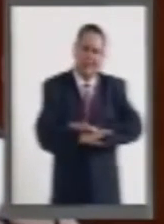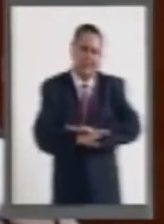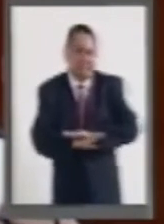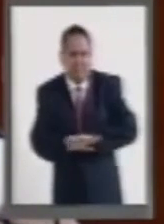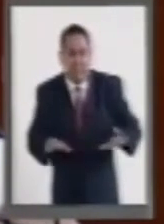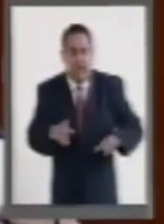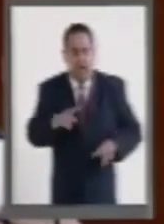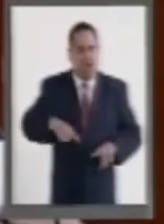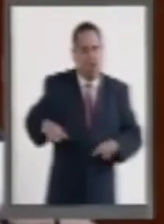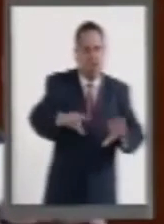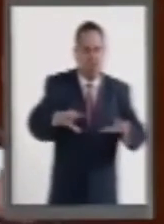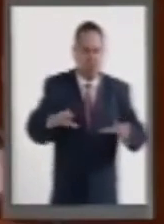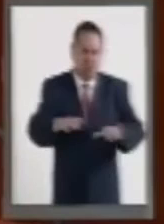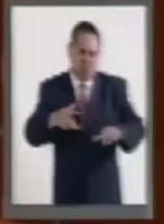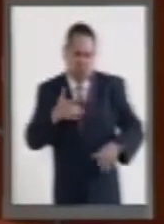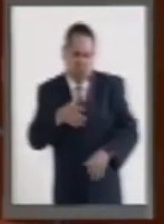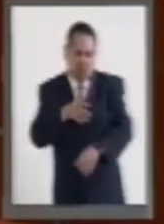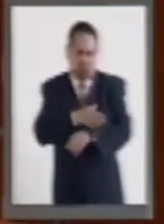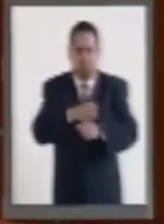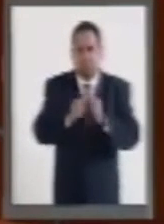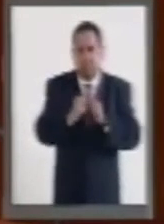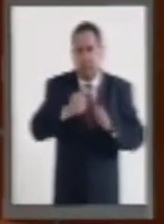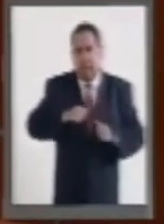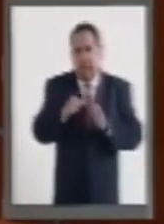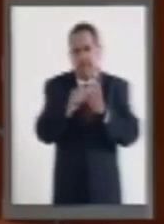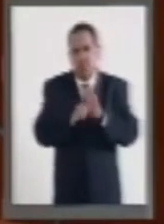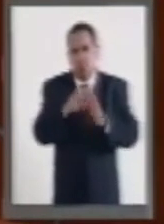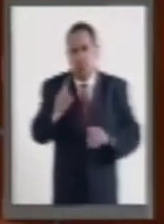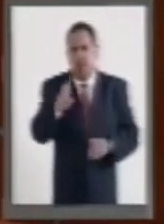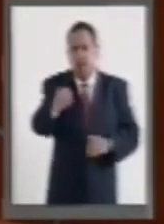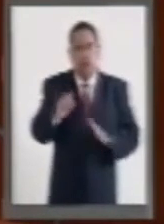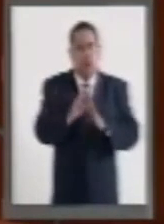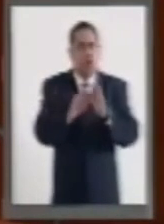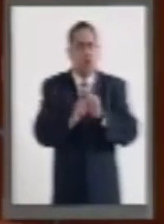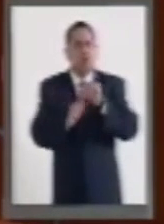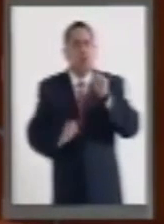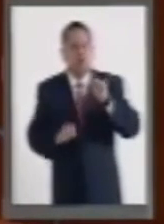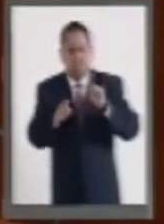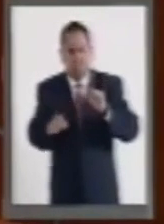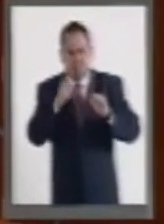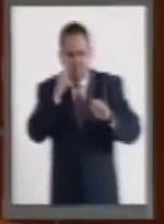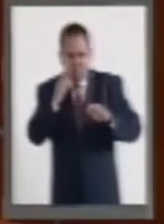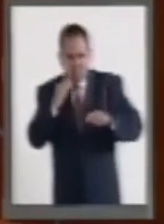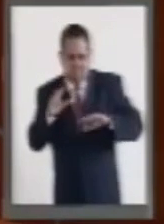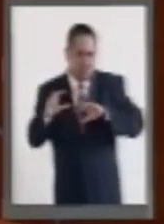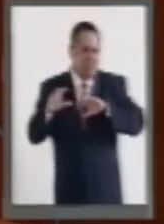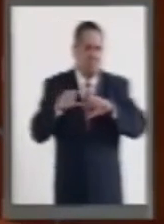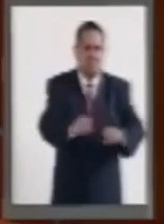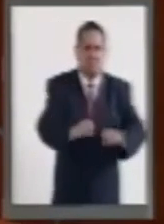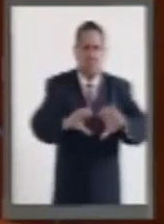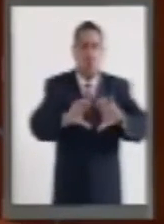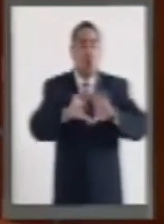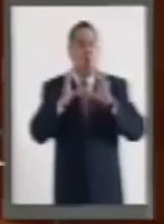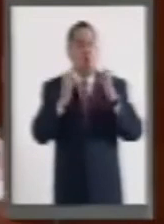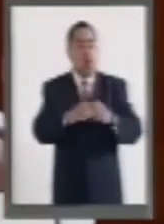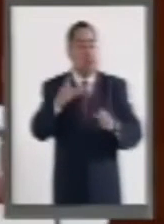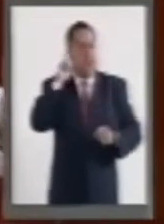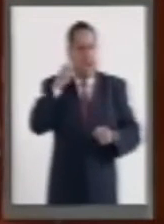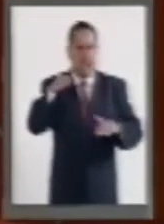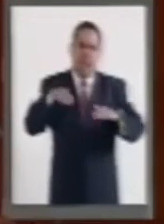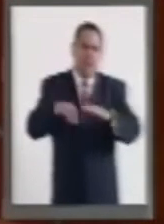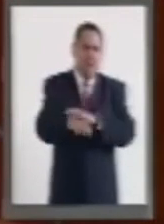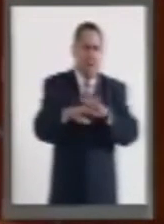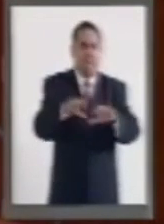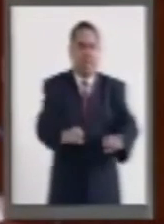empoderamiento ciudadano y con fundamento en el artículo 39 constitucional, tomaron el Congreso de Zacatecas